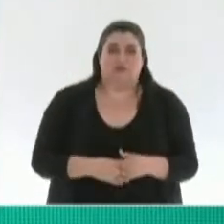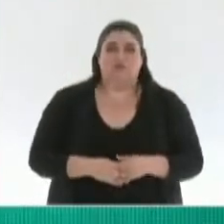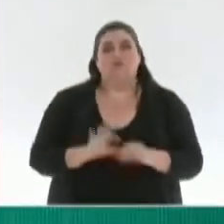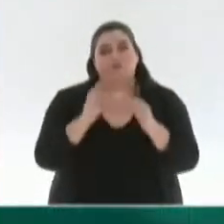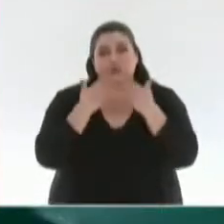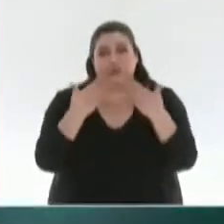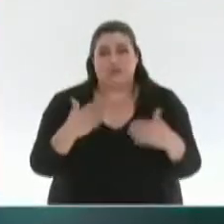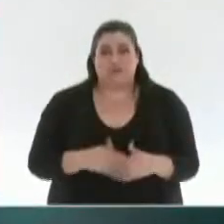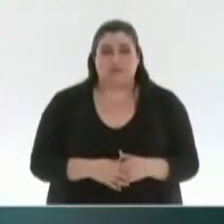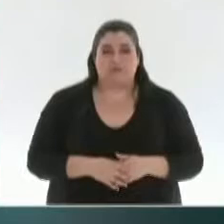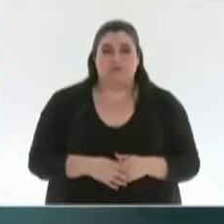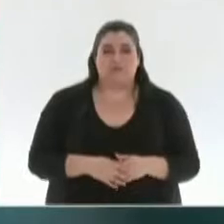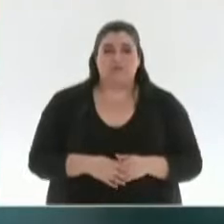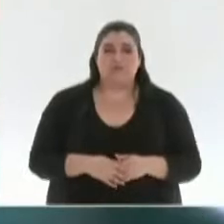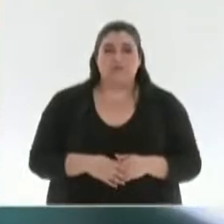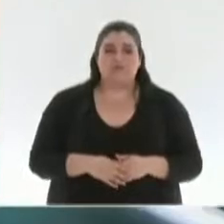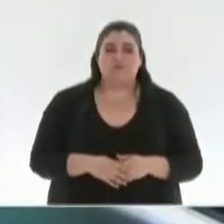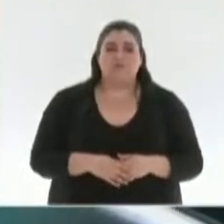los